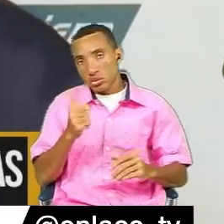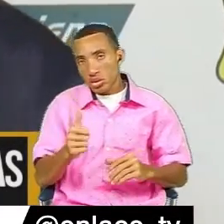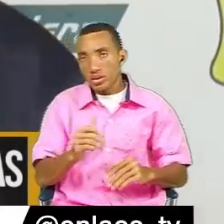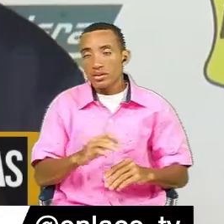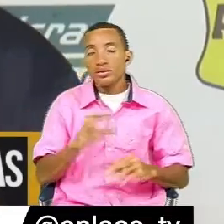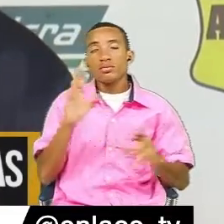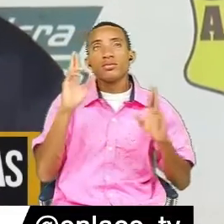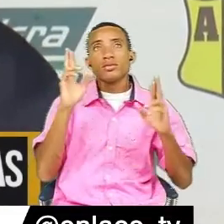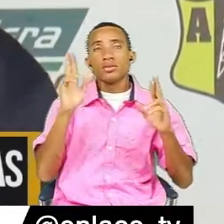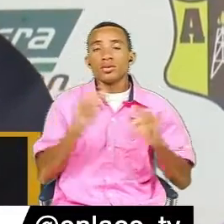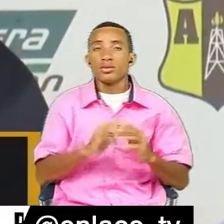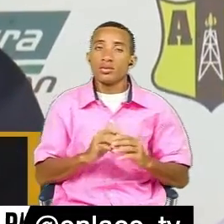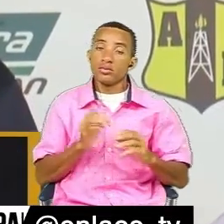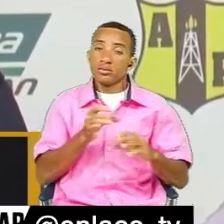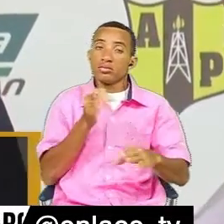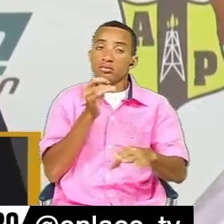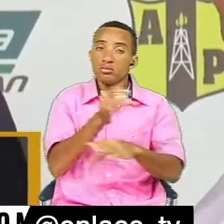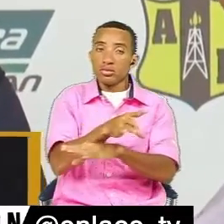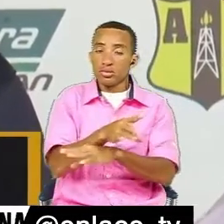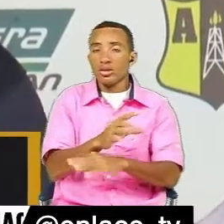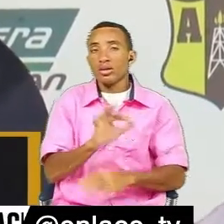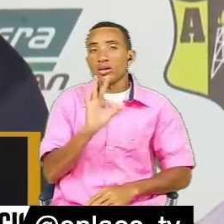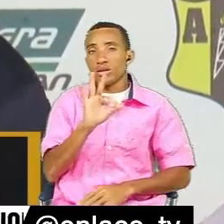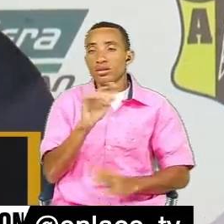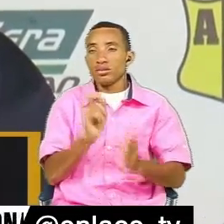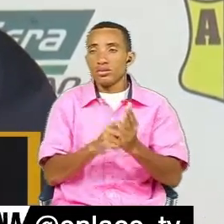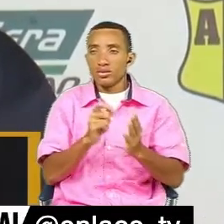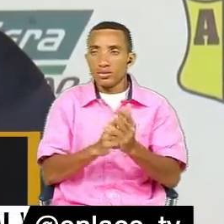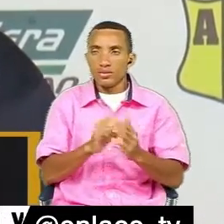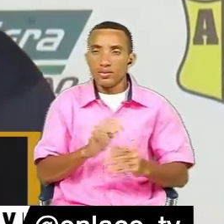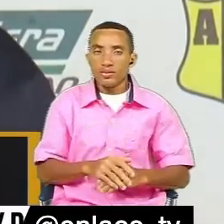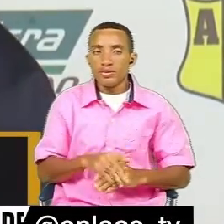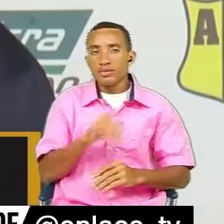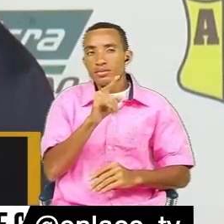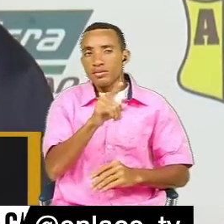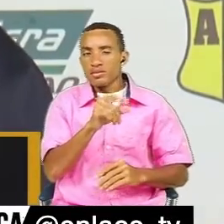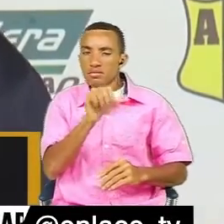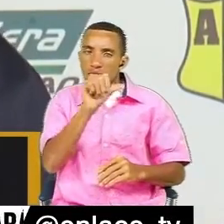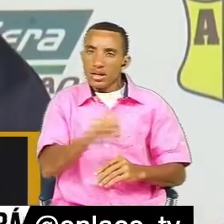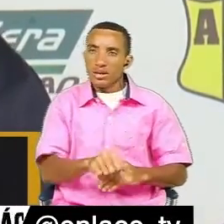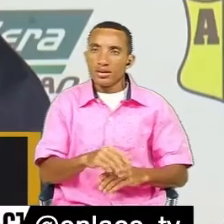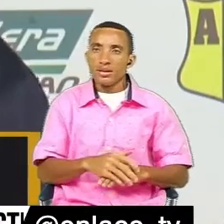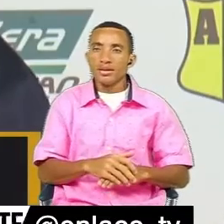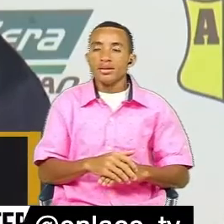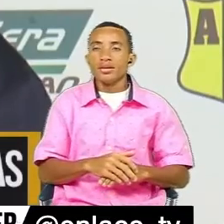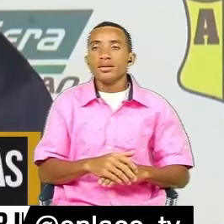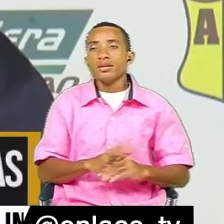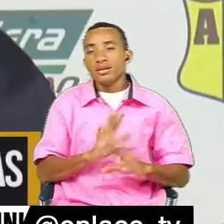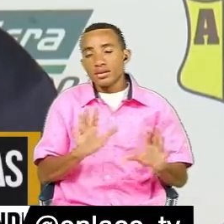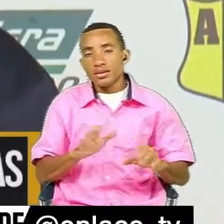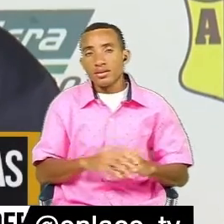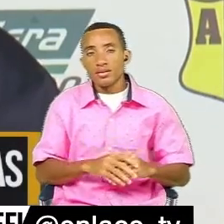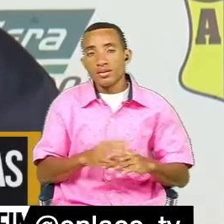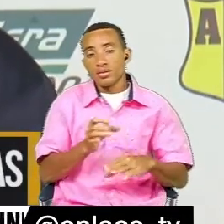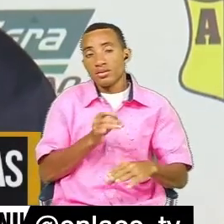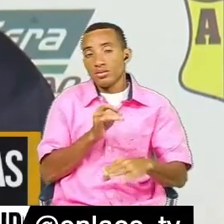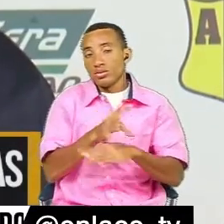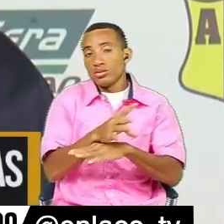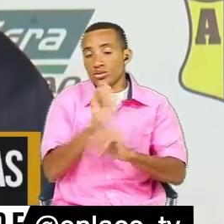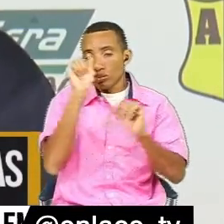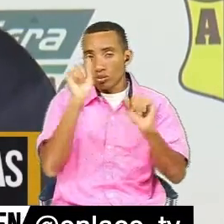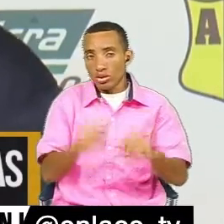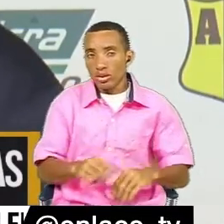quiera, sumar de a 3 puntos. No por menospreciar el rival, sino por tratar de que al fin logremos un premio justo